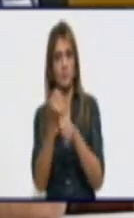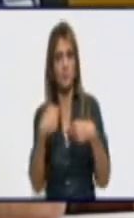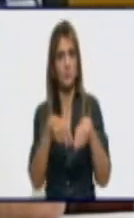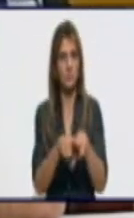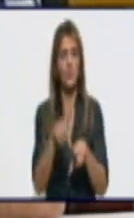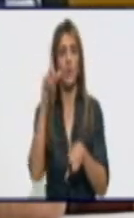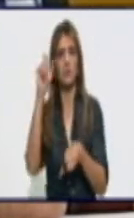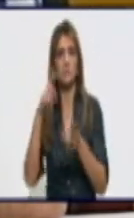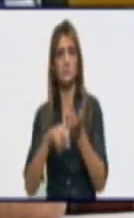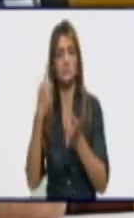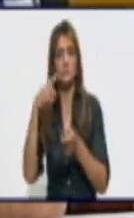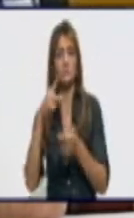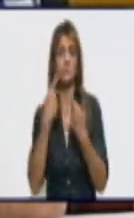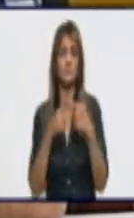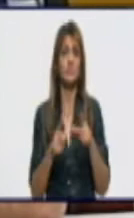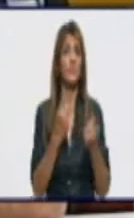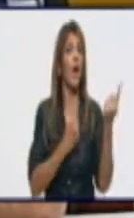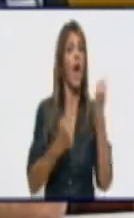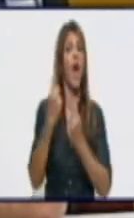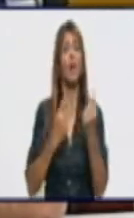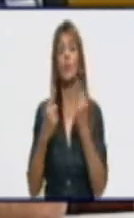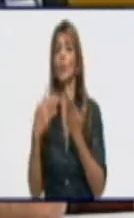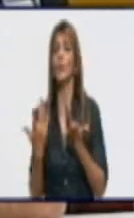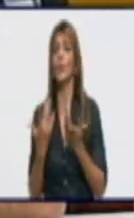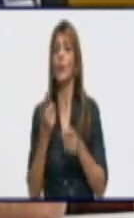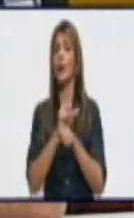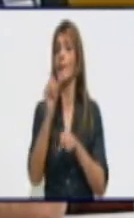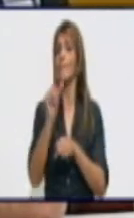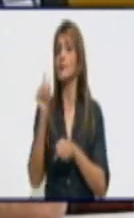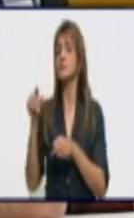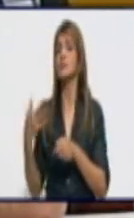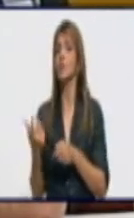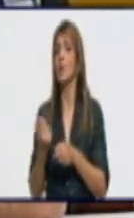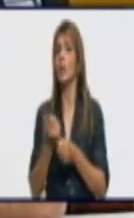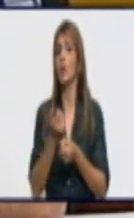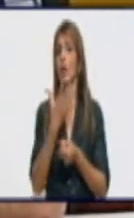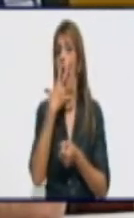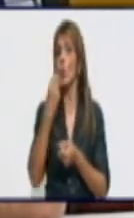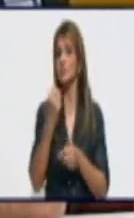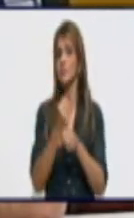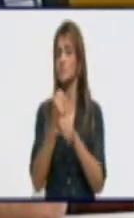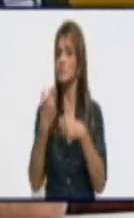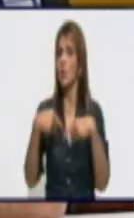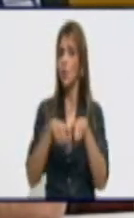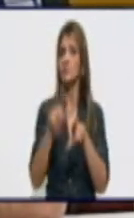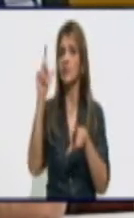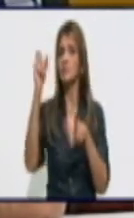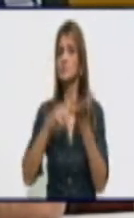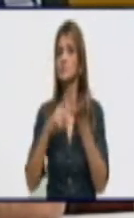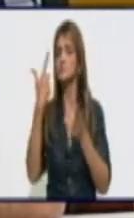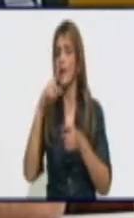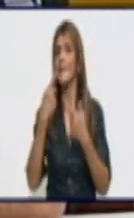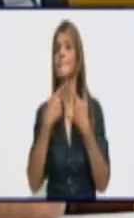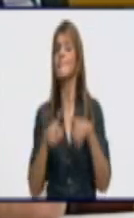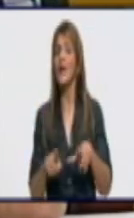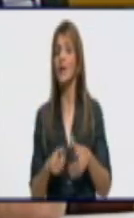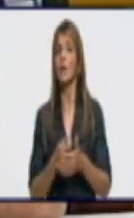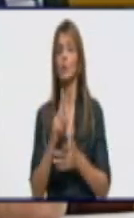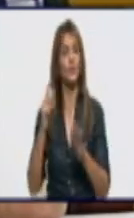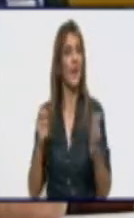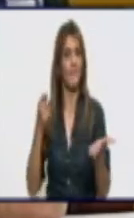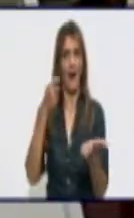quiere hacerse cargo de una responsabilidad bancaria y sigue teniendo la cooperativa y no hay ningún problema. Pero nosotros, al pagar a la cooperativa, estamos distinguiendo ya al